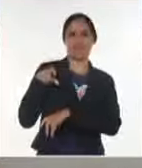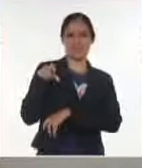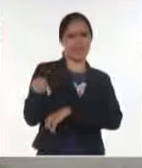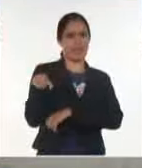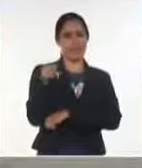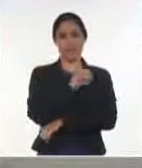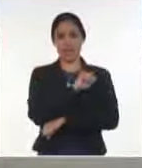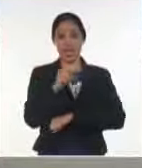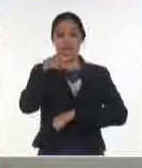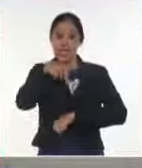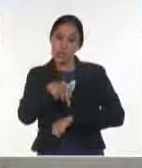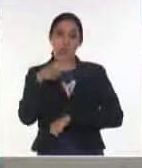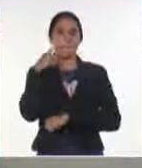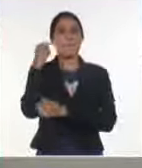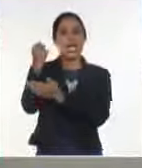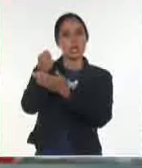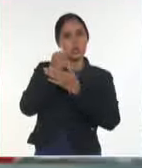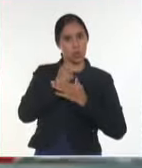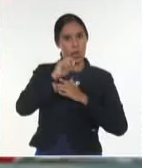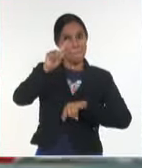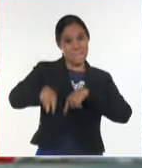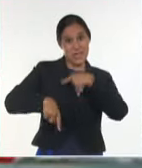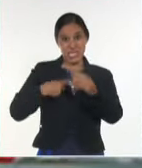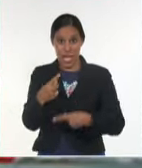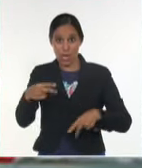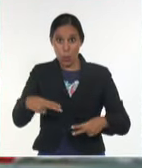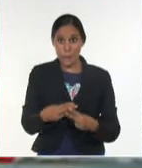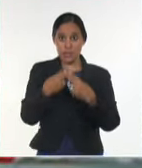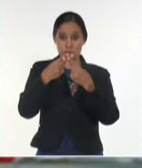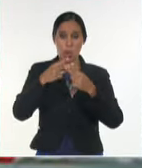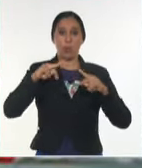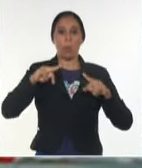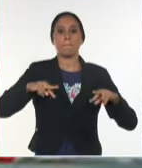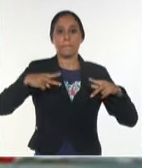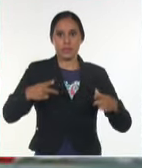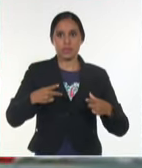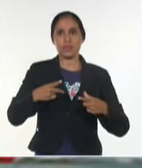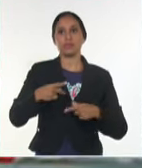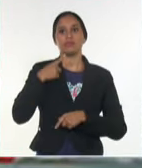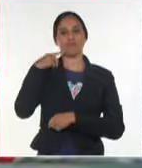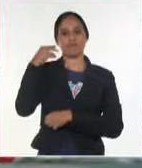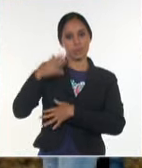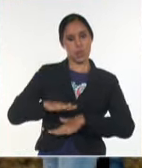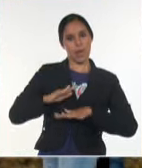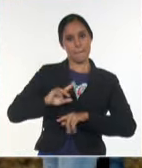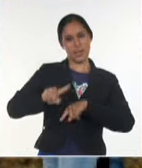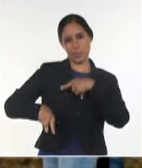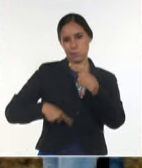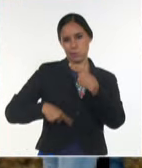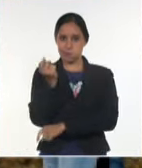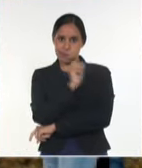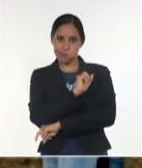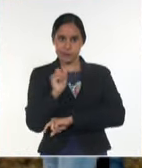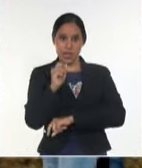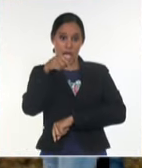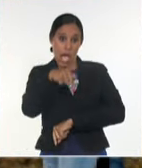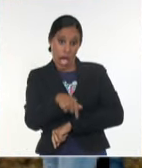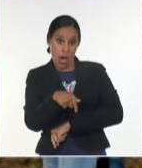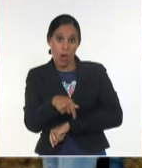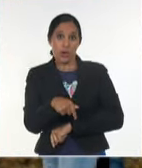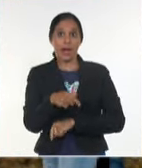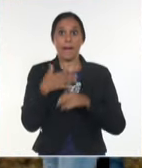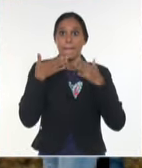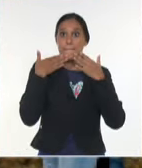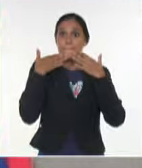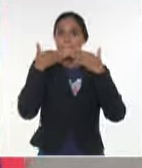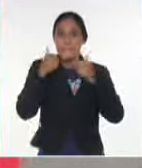próxima competición que tengo mañana y espero dar lo mejor desde mí, como lo he hecho en todas las competencias. Bueno, ahora, ¿cómo funciona la recuperación para el